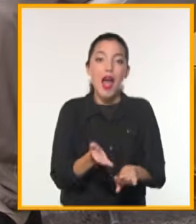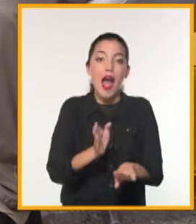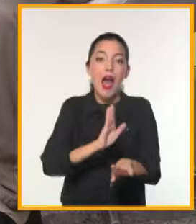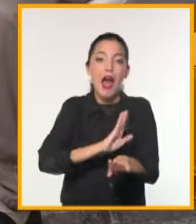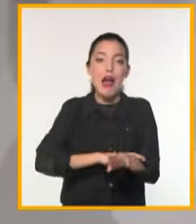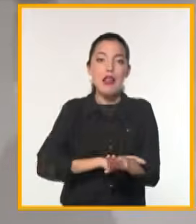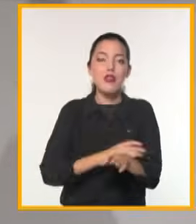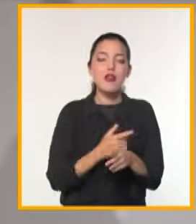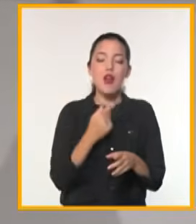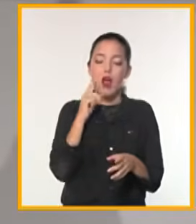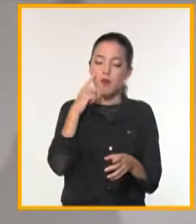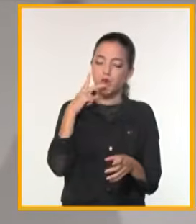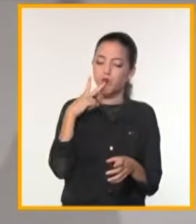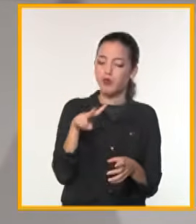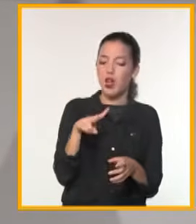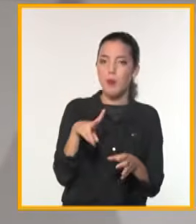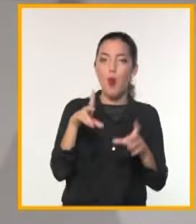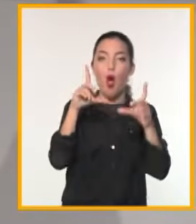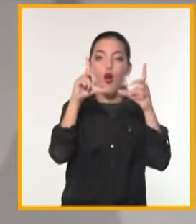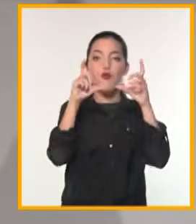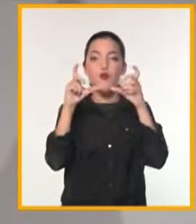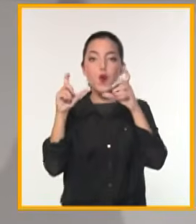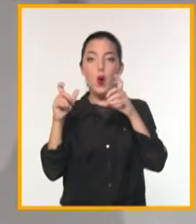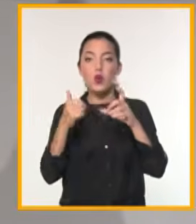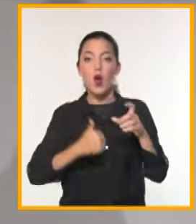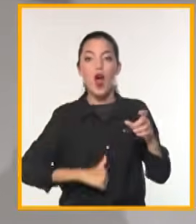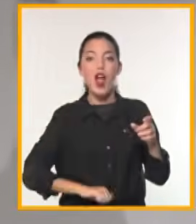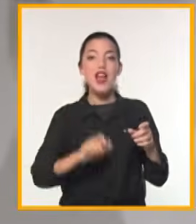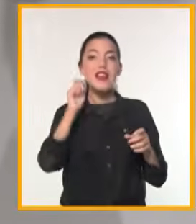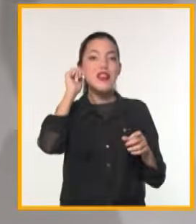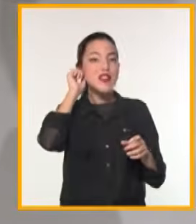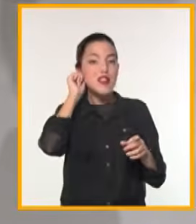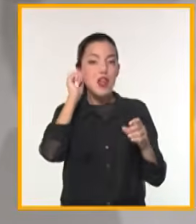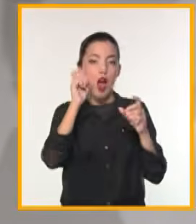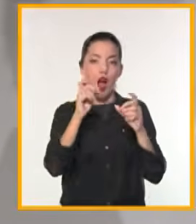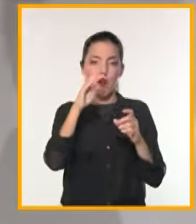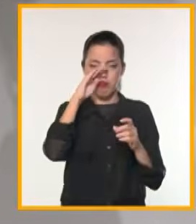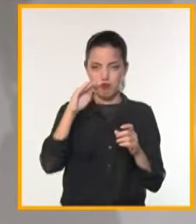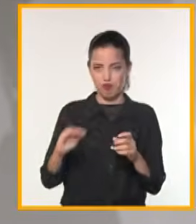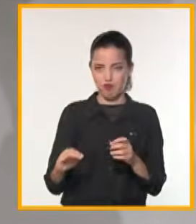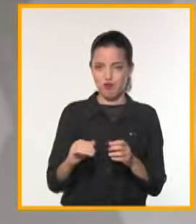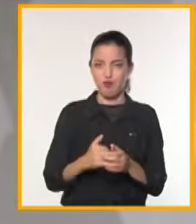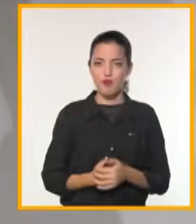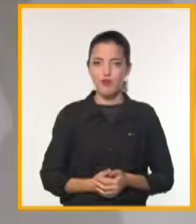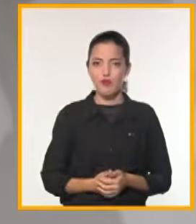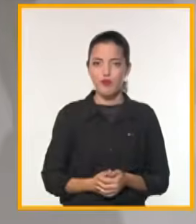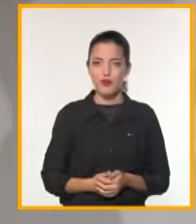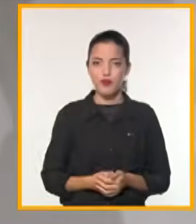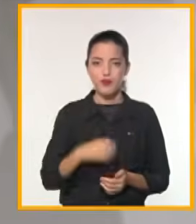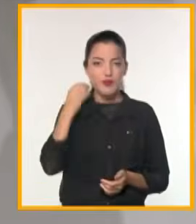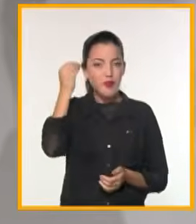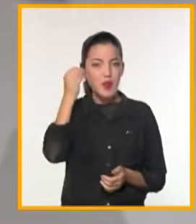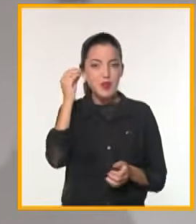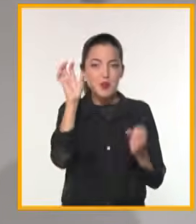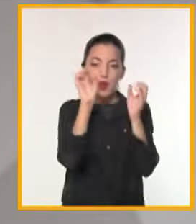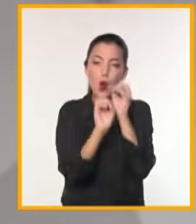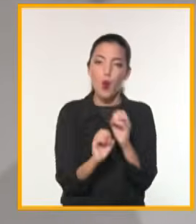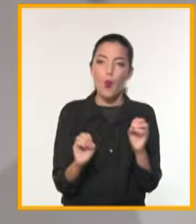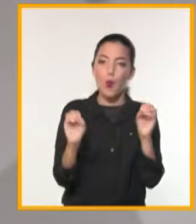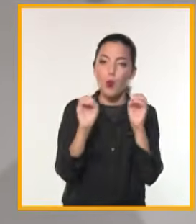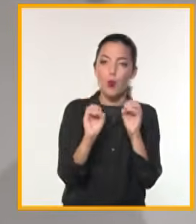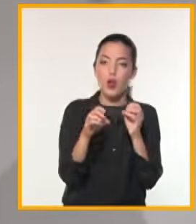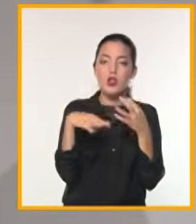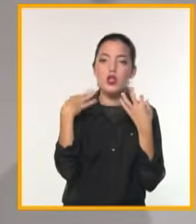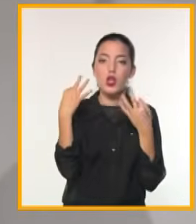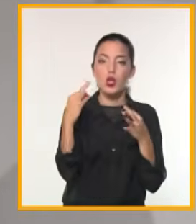foto con Lisette pequeña, ¿no? A lo mejor por sí. ahí la volvemos a tener. Yo tengo la esperanza de que podamos organizar mejor el archivo para el próximo